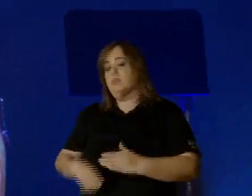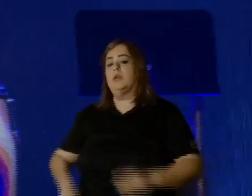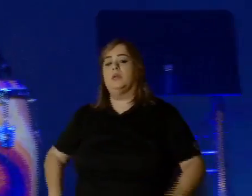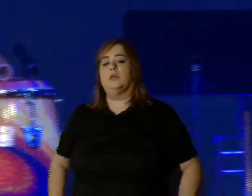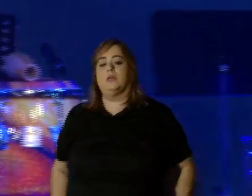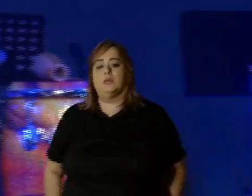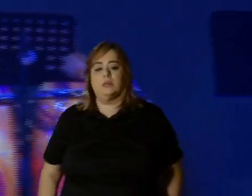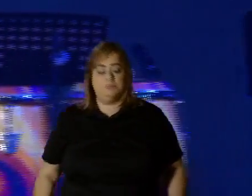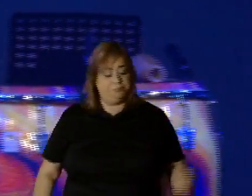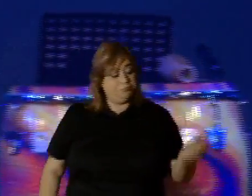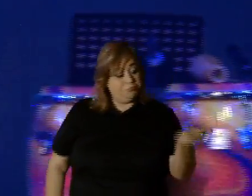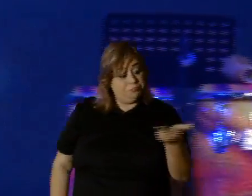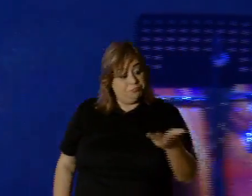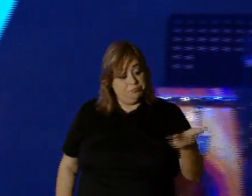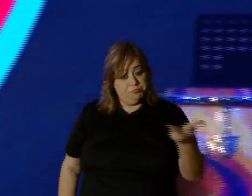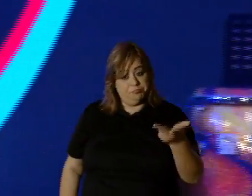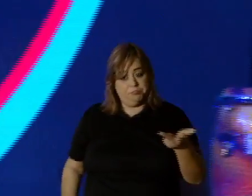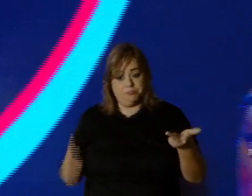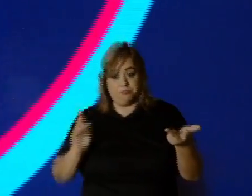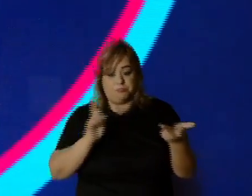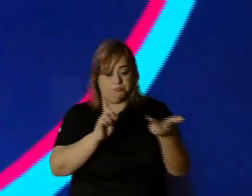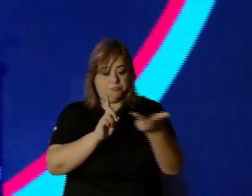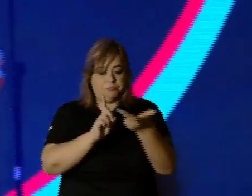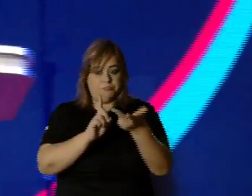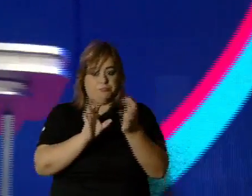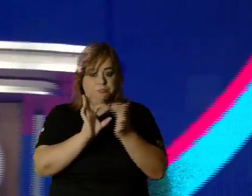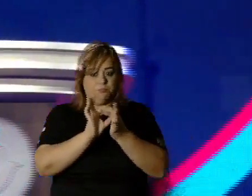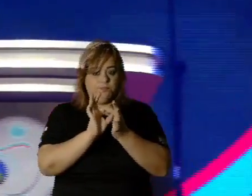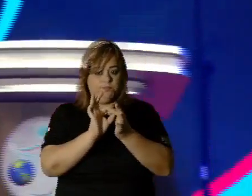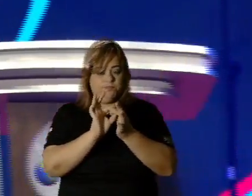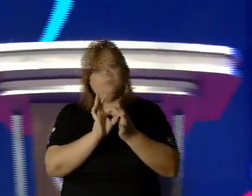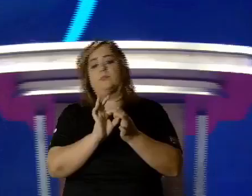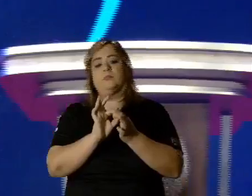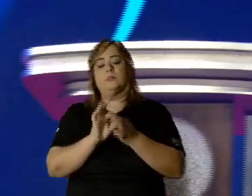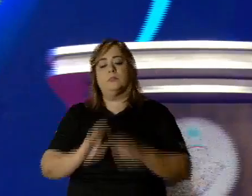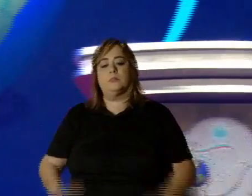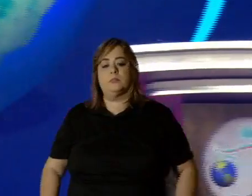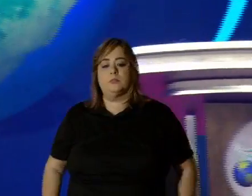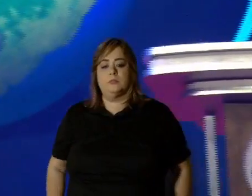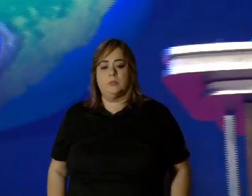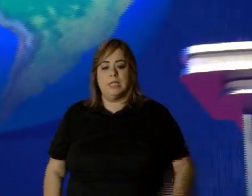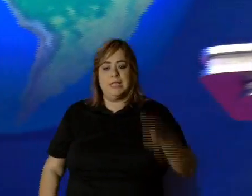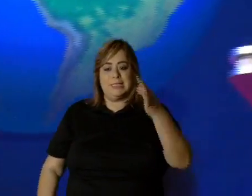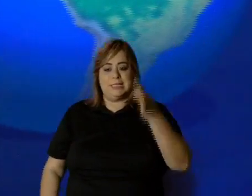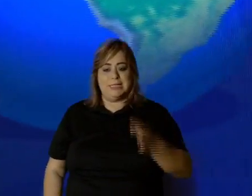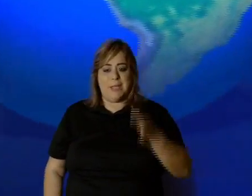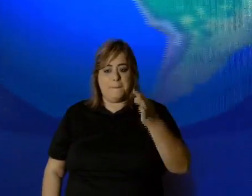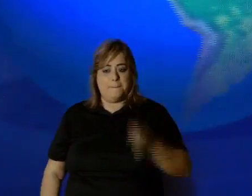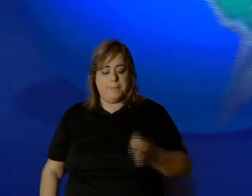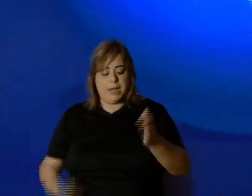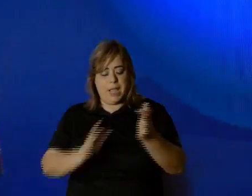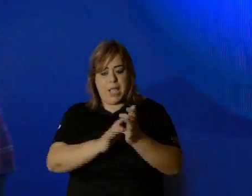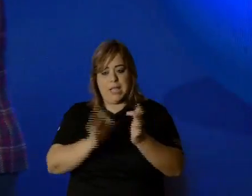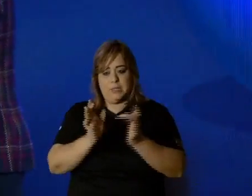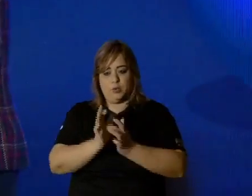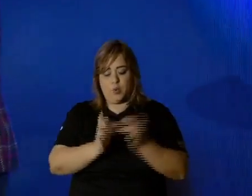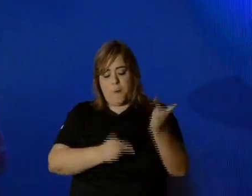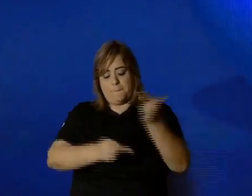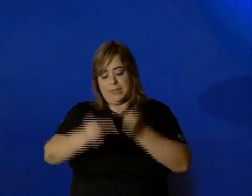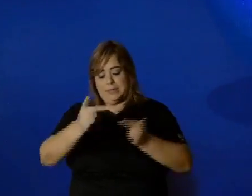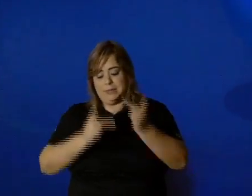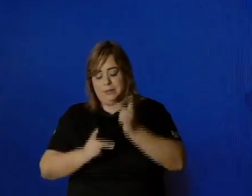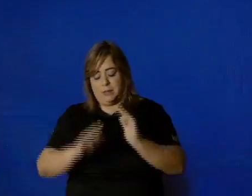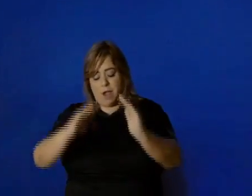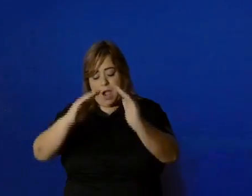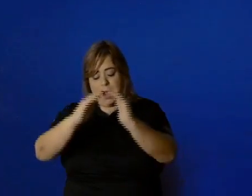Y ellos eran allegados de Jesús, muy allegados. Siempre que Jesús iba para Betania, ¿a dónde paraba? En casa de